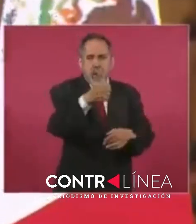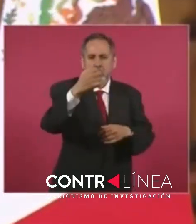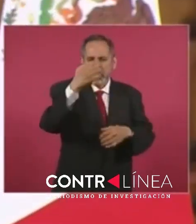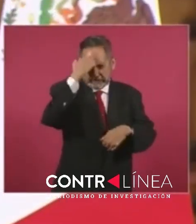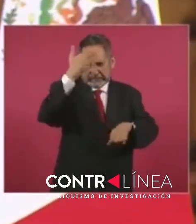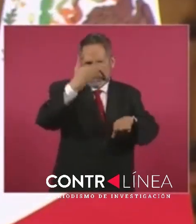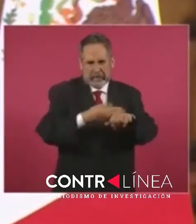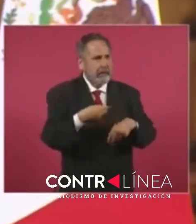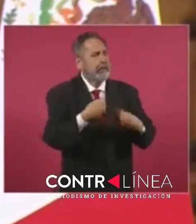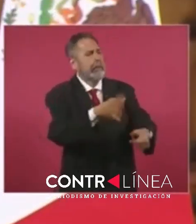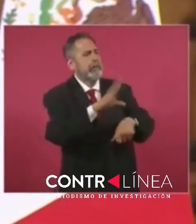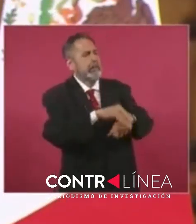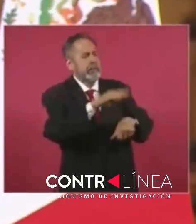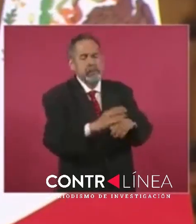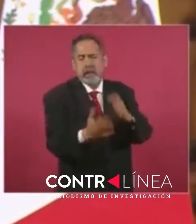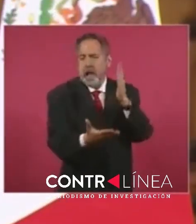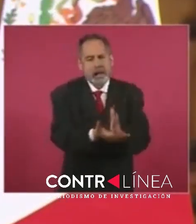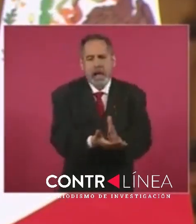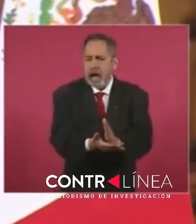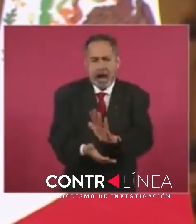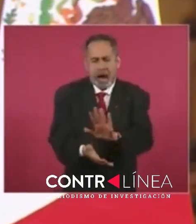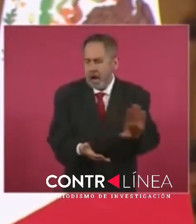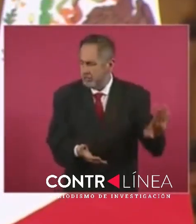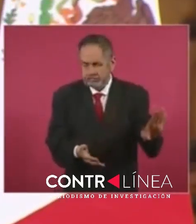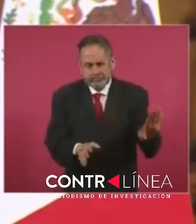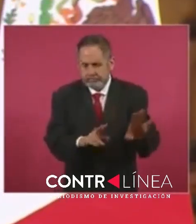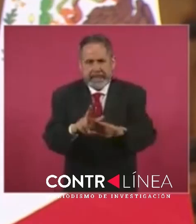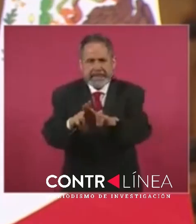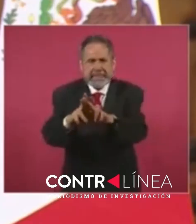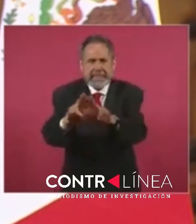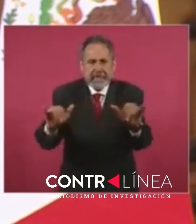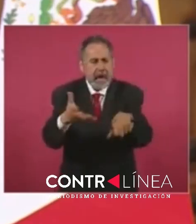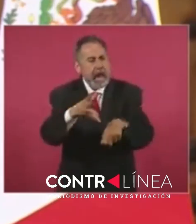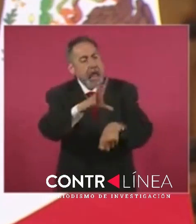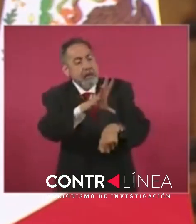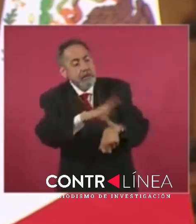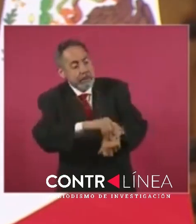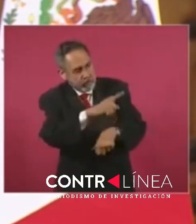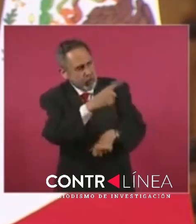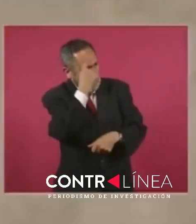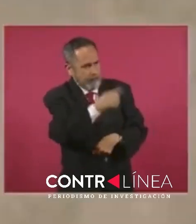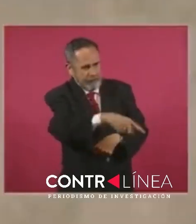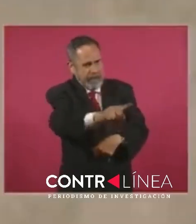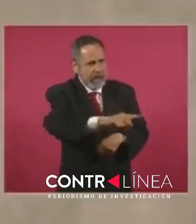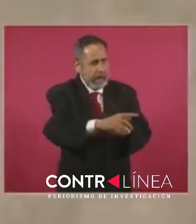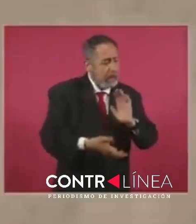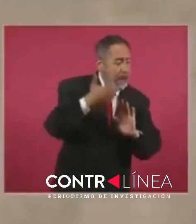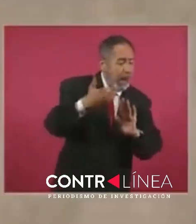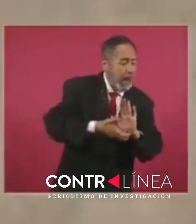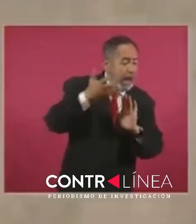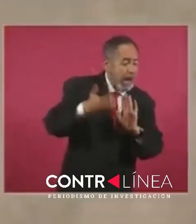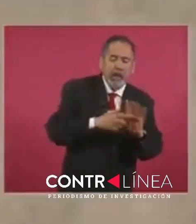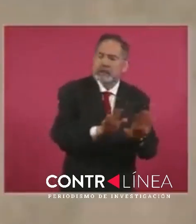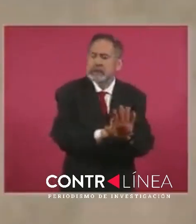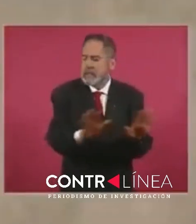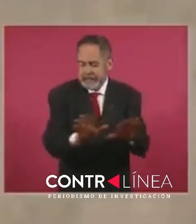y extranjeras. No se otorgó ningún permiso para